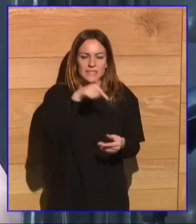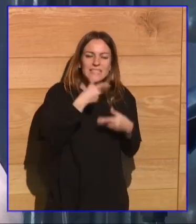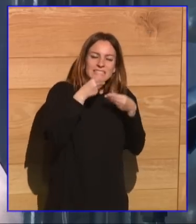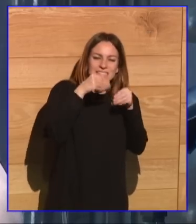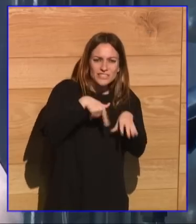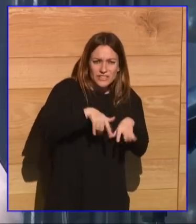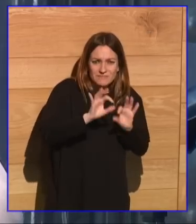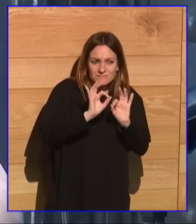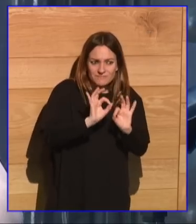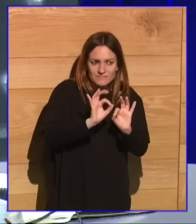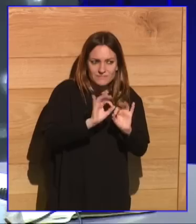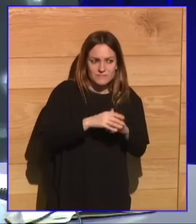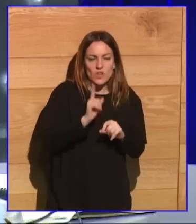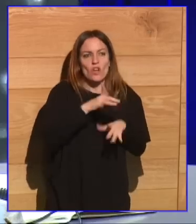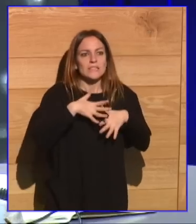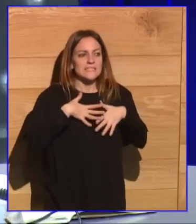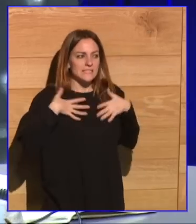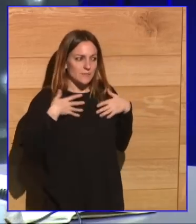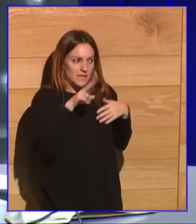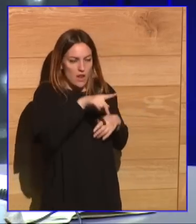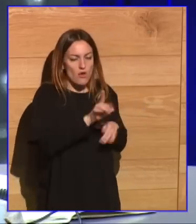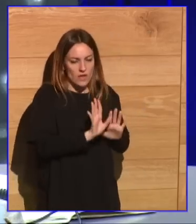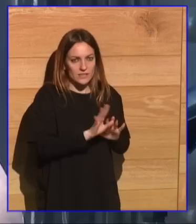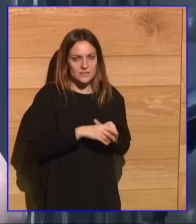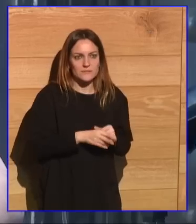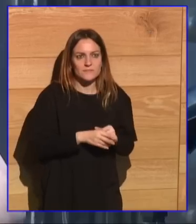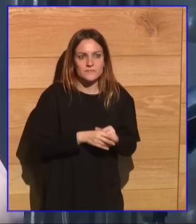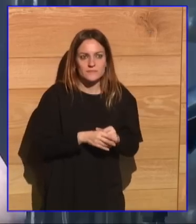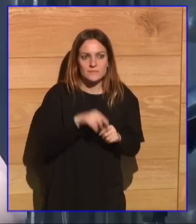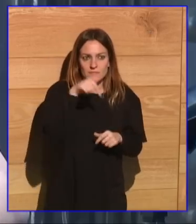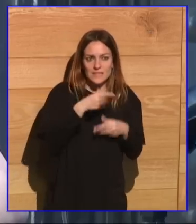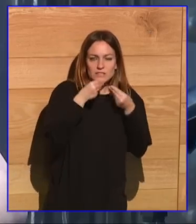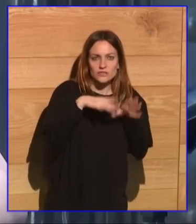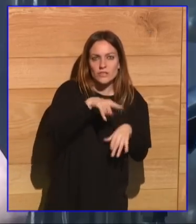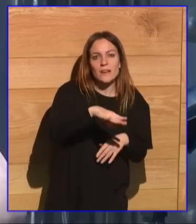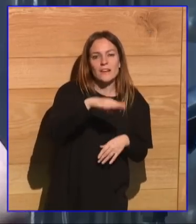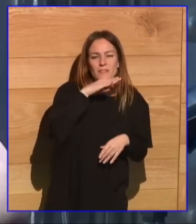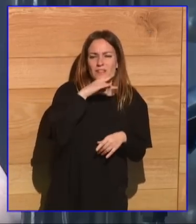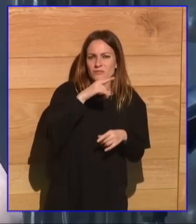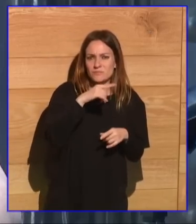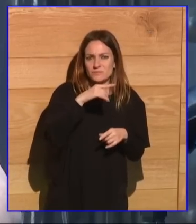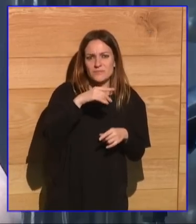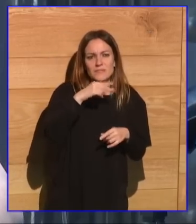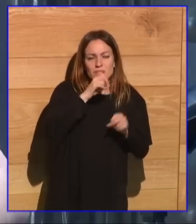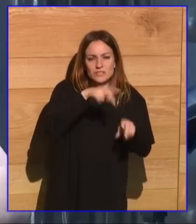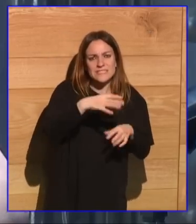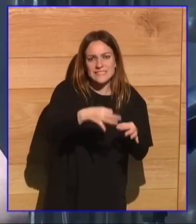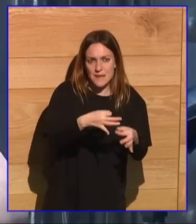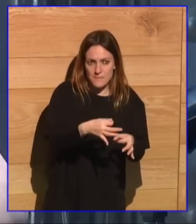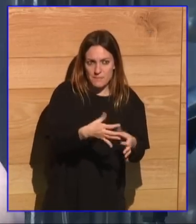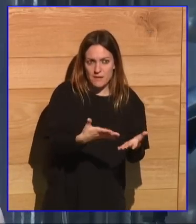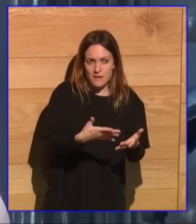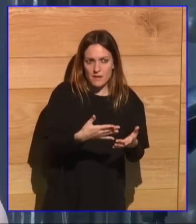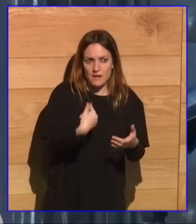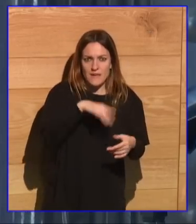historia... no es sentimental, eso es un Exacto. hecho. En esta historia estás enfadado constantemente. Sí. Prácticamente desde el primer fotograma y no dejas de